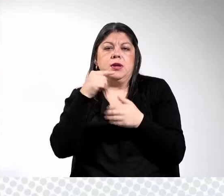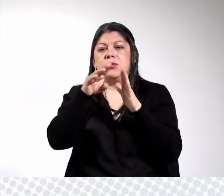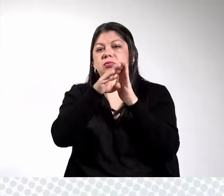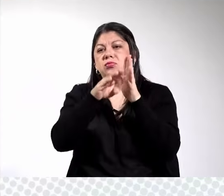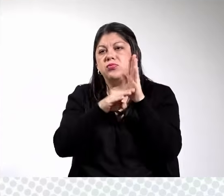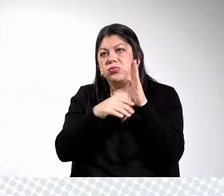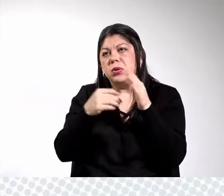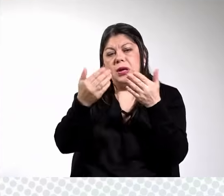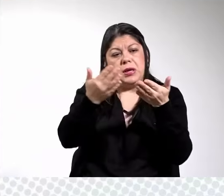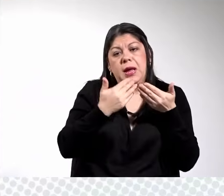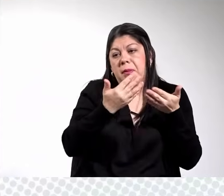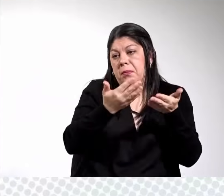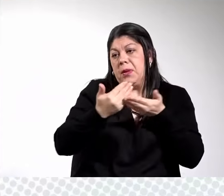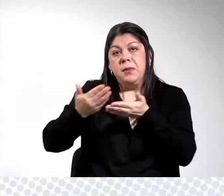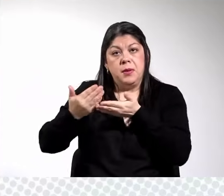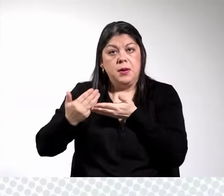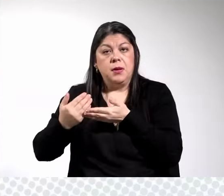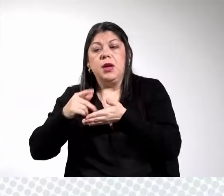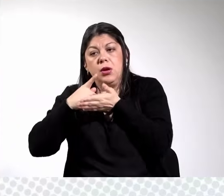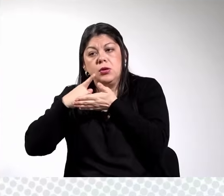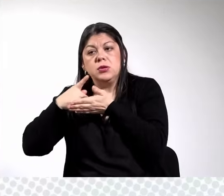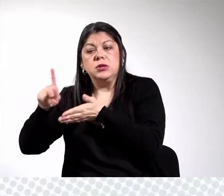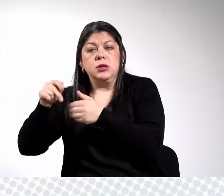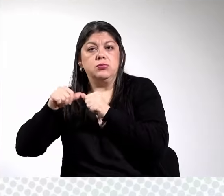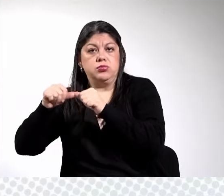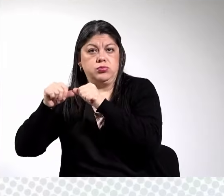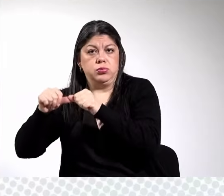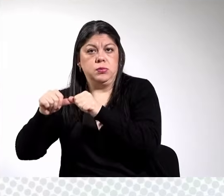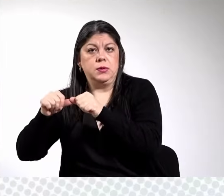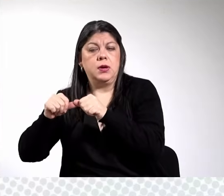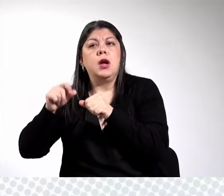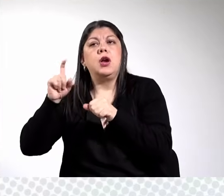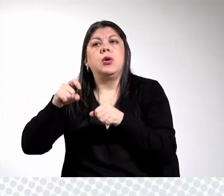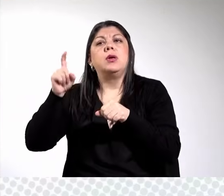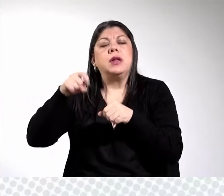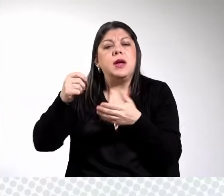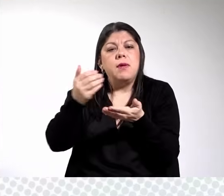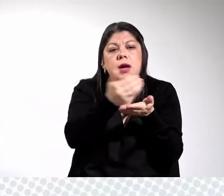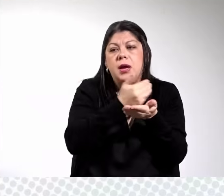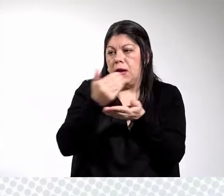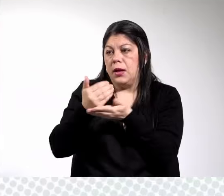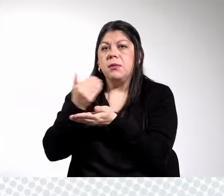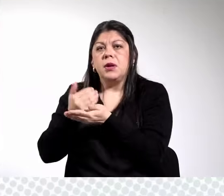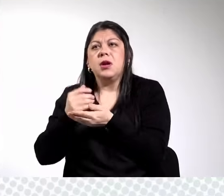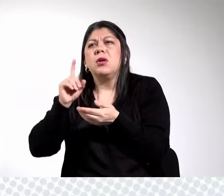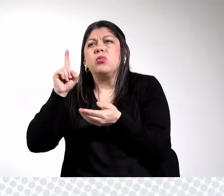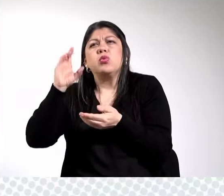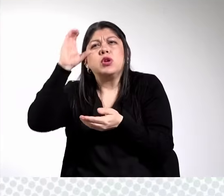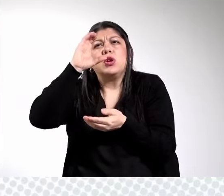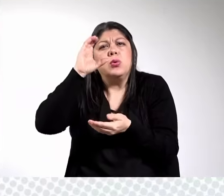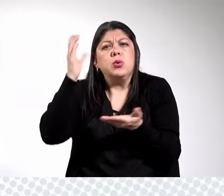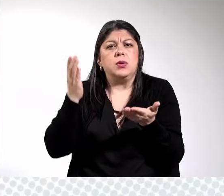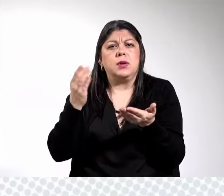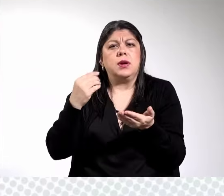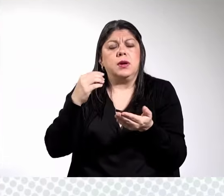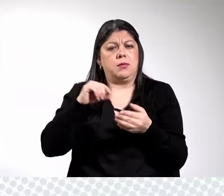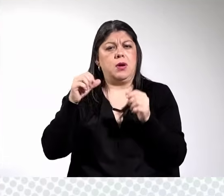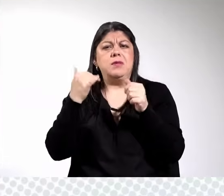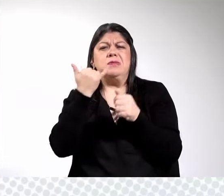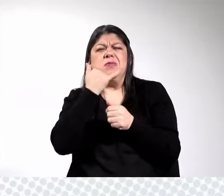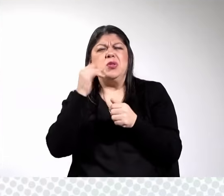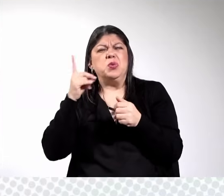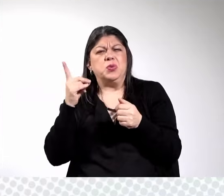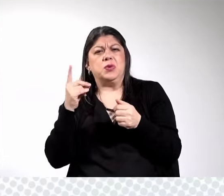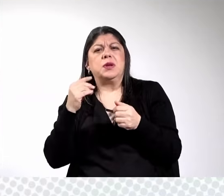más deme y siga pagando. No, tenían que haber invertido. ¿Dónde se falló desde mi criterio? En